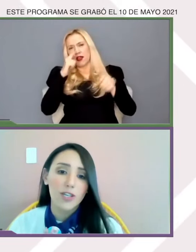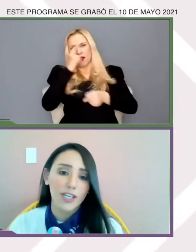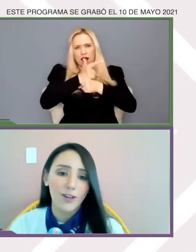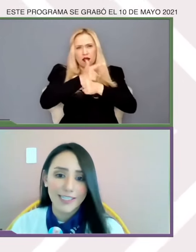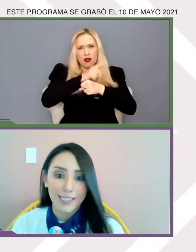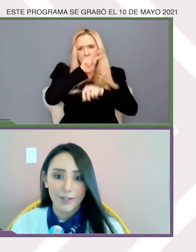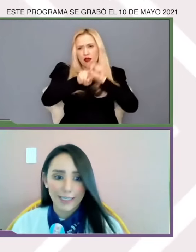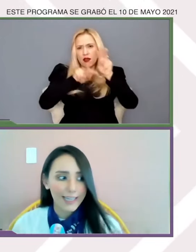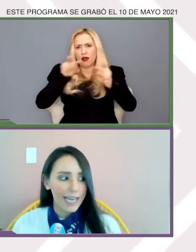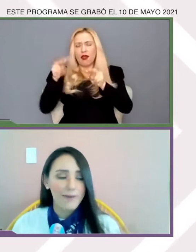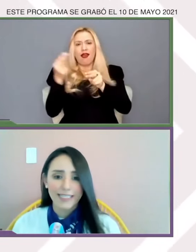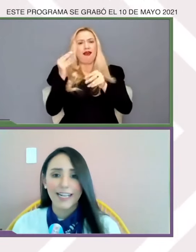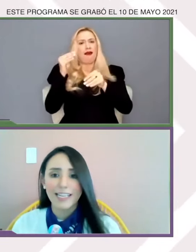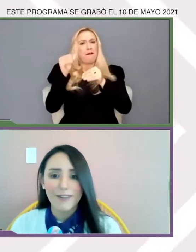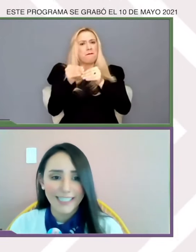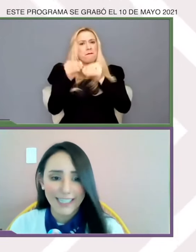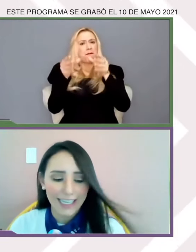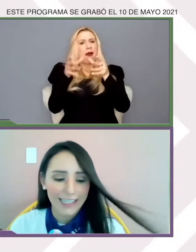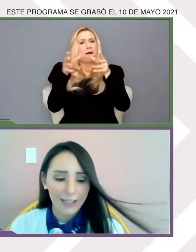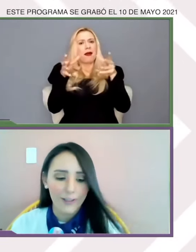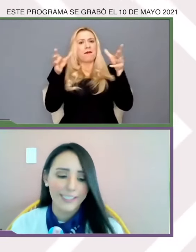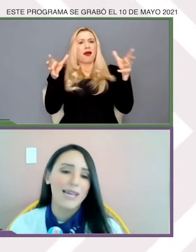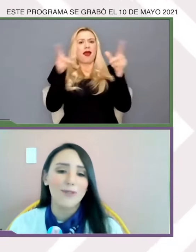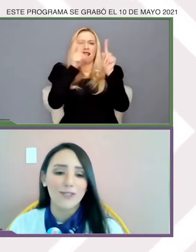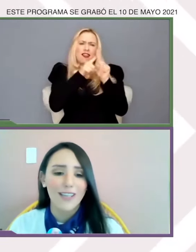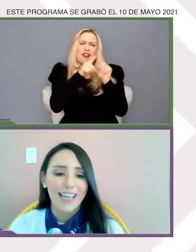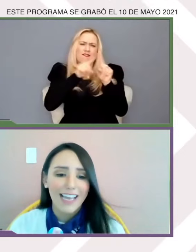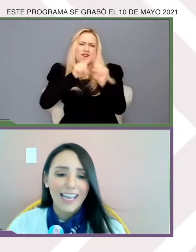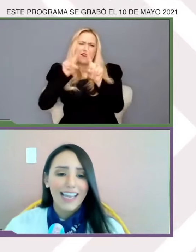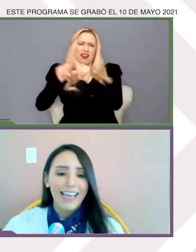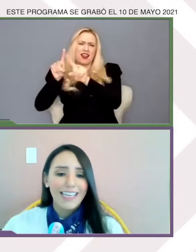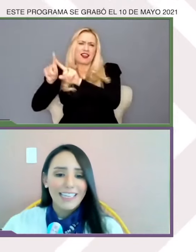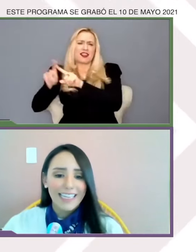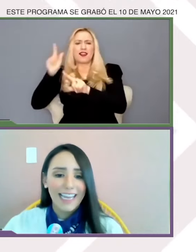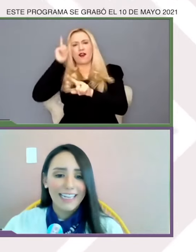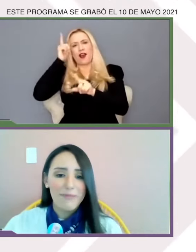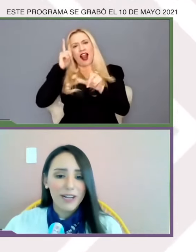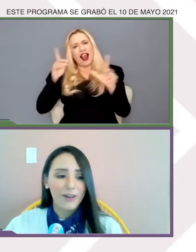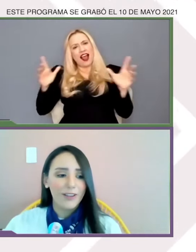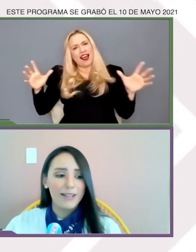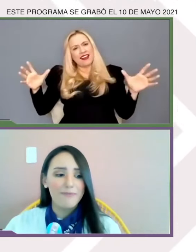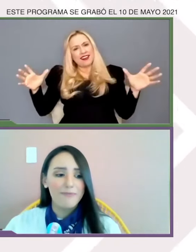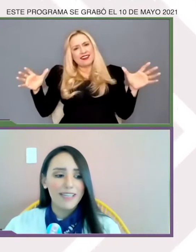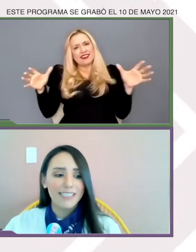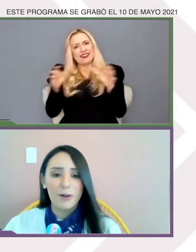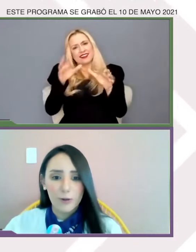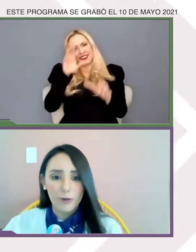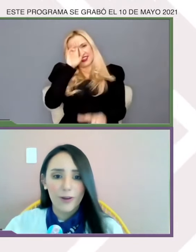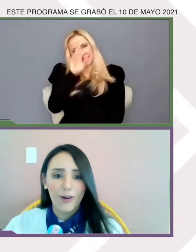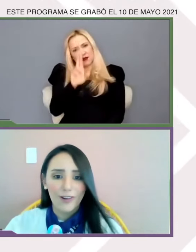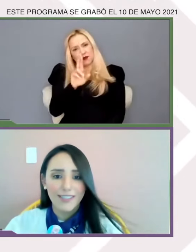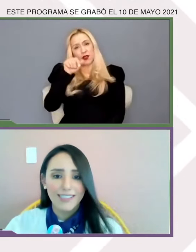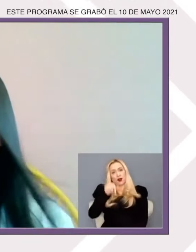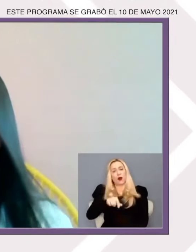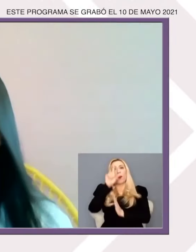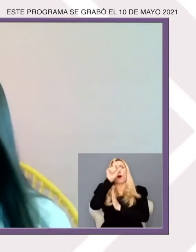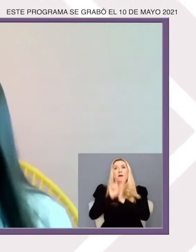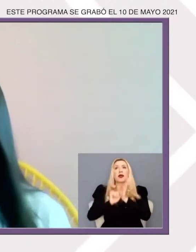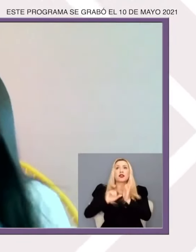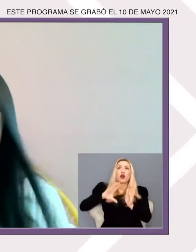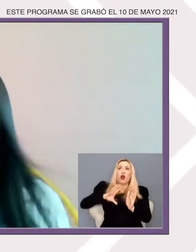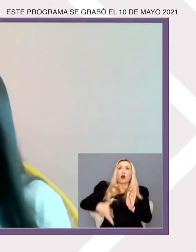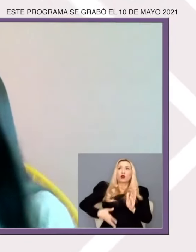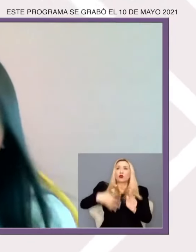seguir construyendo esta sociedad que abraza la diversidad que tanto deseamos. En el marco del mes del orgullo,